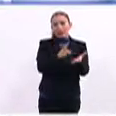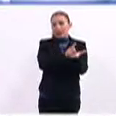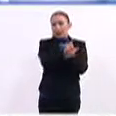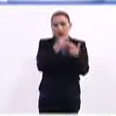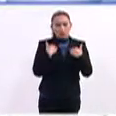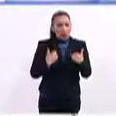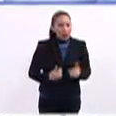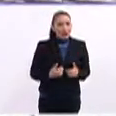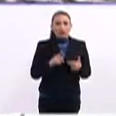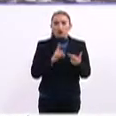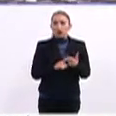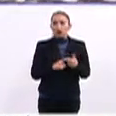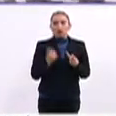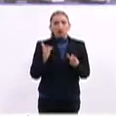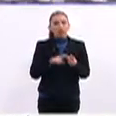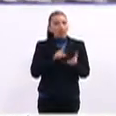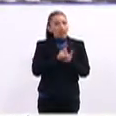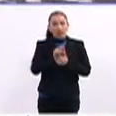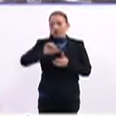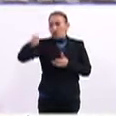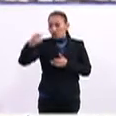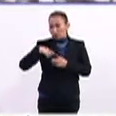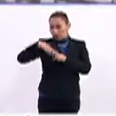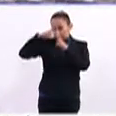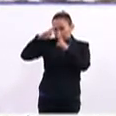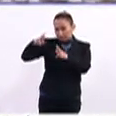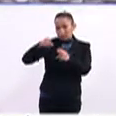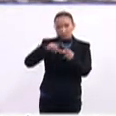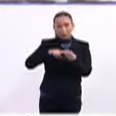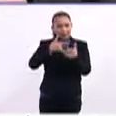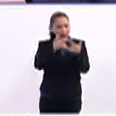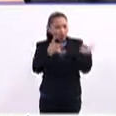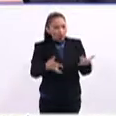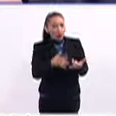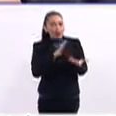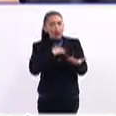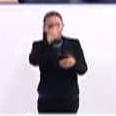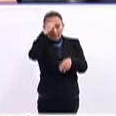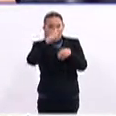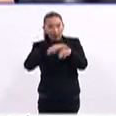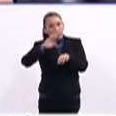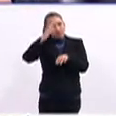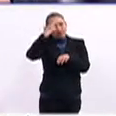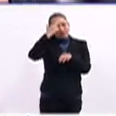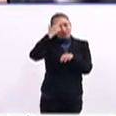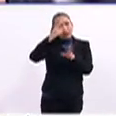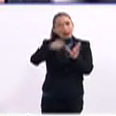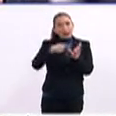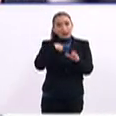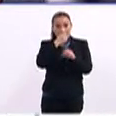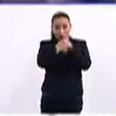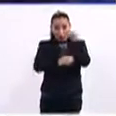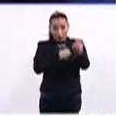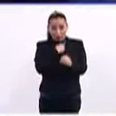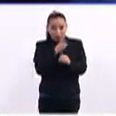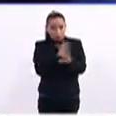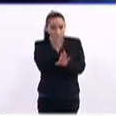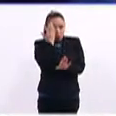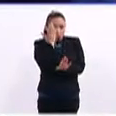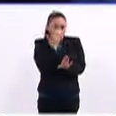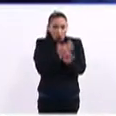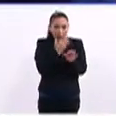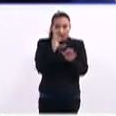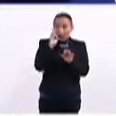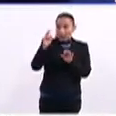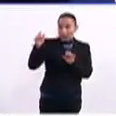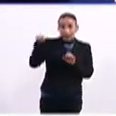derechos humanos, el derecho del otro, la historia, la memoria. Y en las piezas más íntimas, como las que hoy